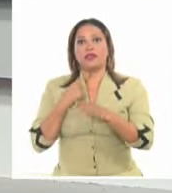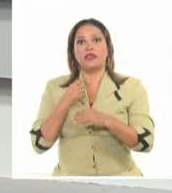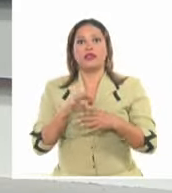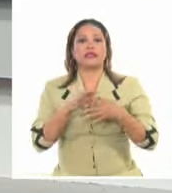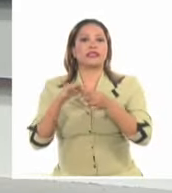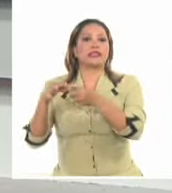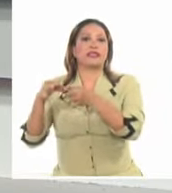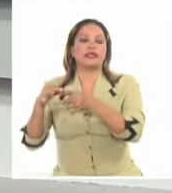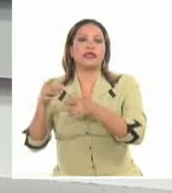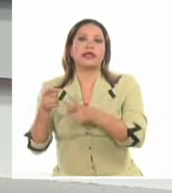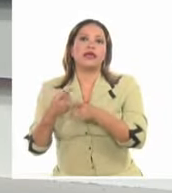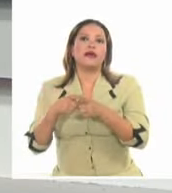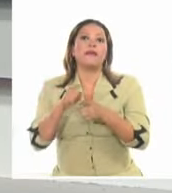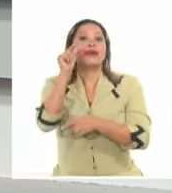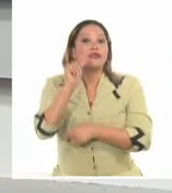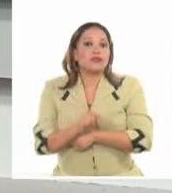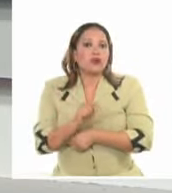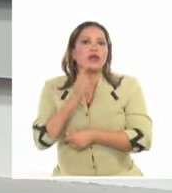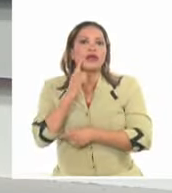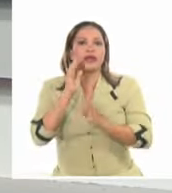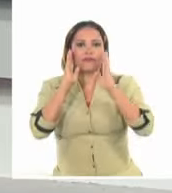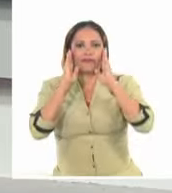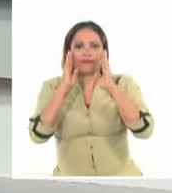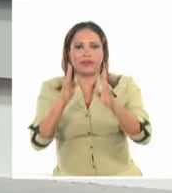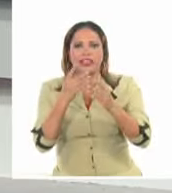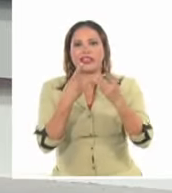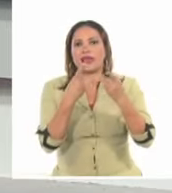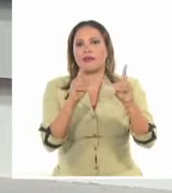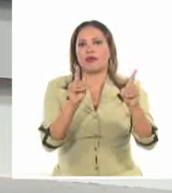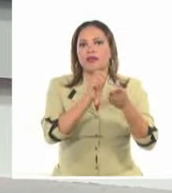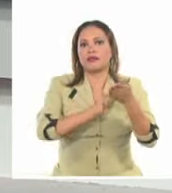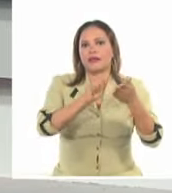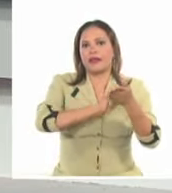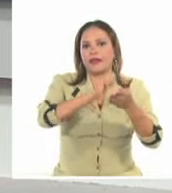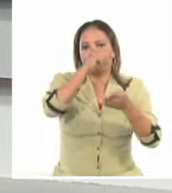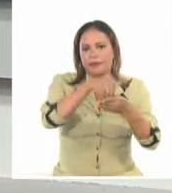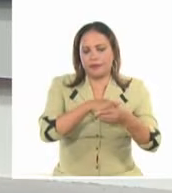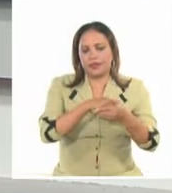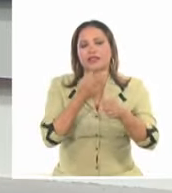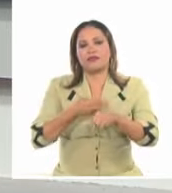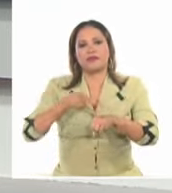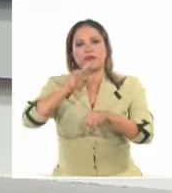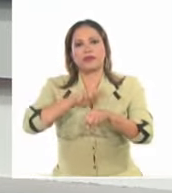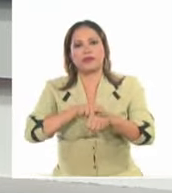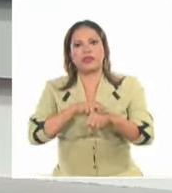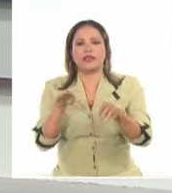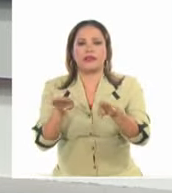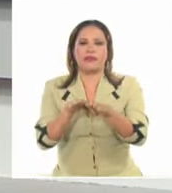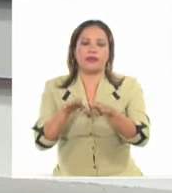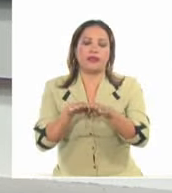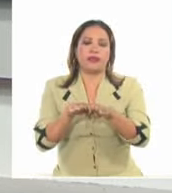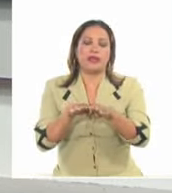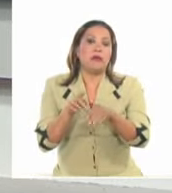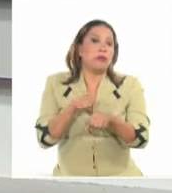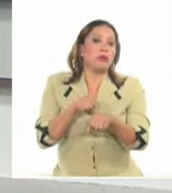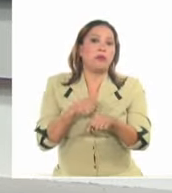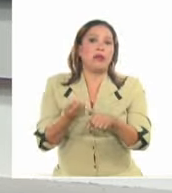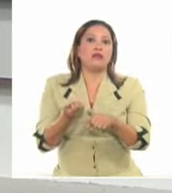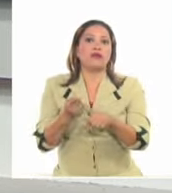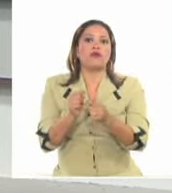incuestionable por gente que solo ve democracia en urnas con boletas que representen pluripartidismo, pero que de pronto hacen una